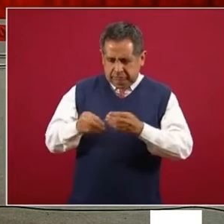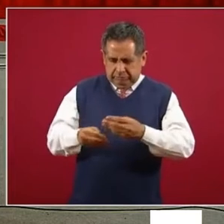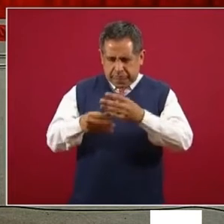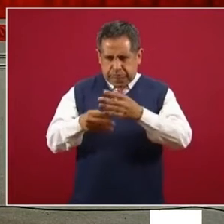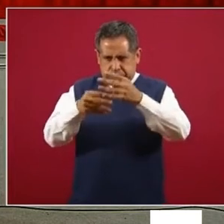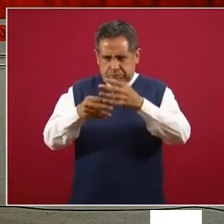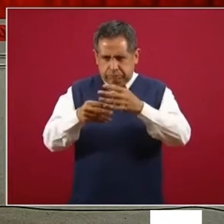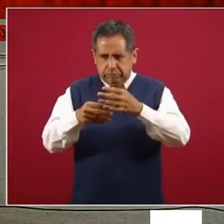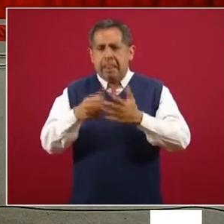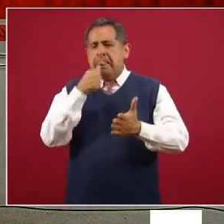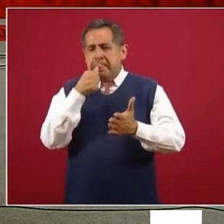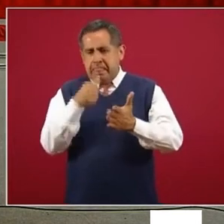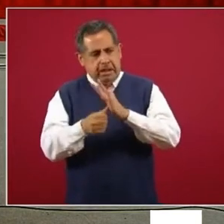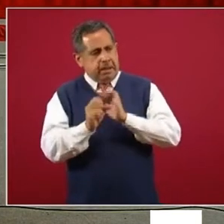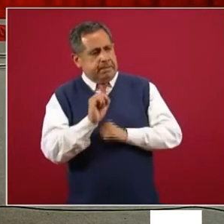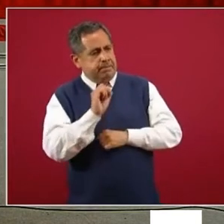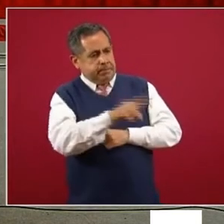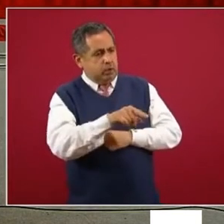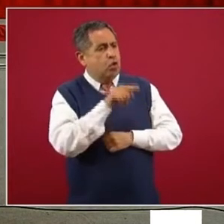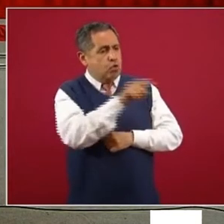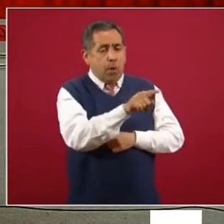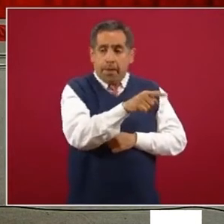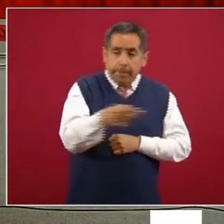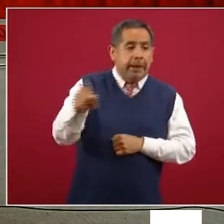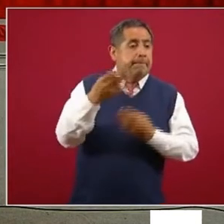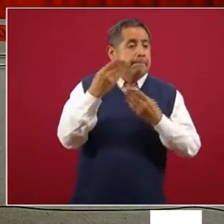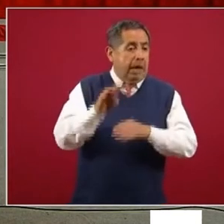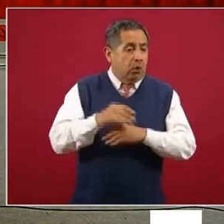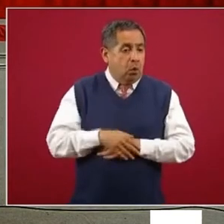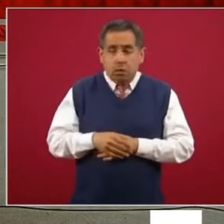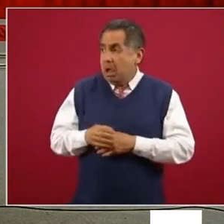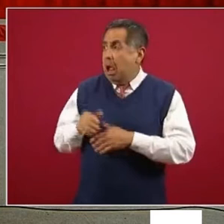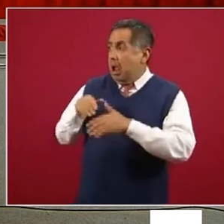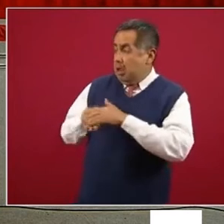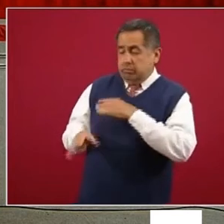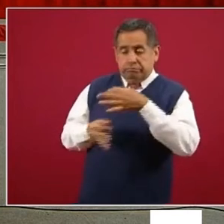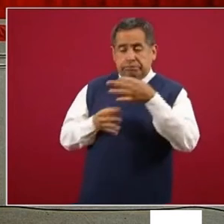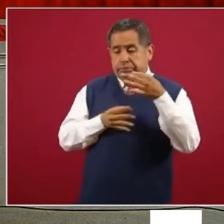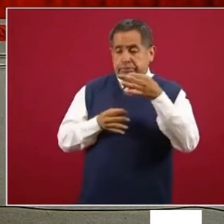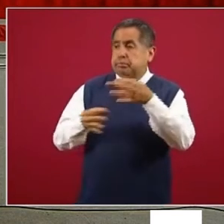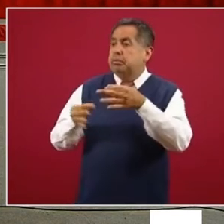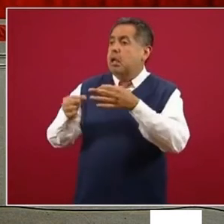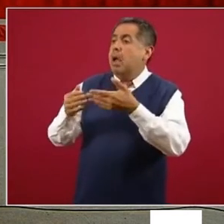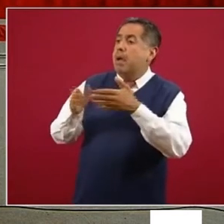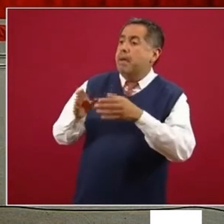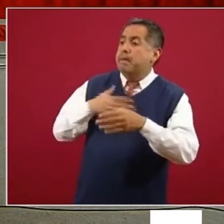dieron una carta para acudir a una sucursal bancaria a activar su apoyo.